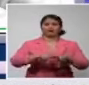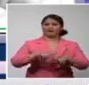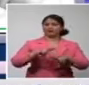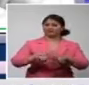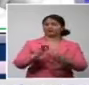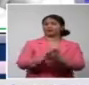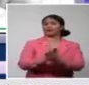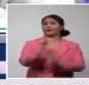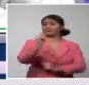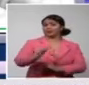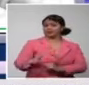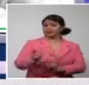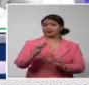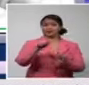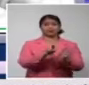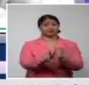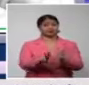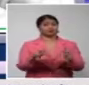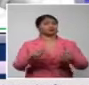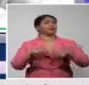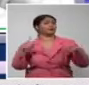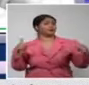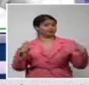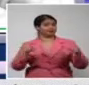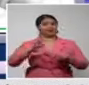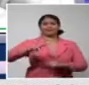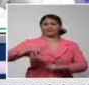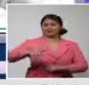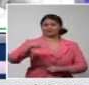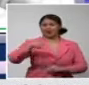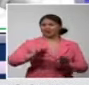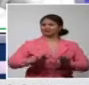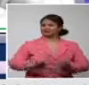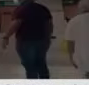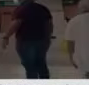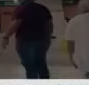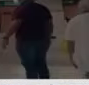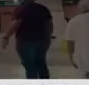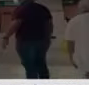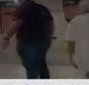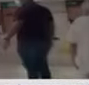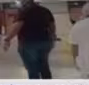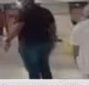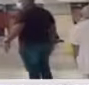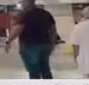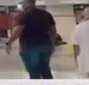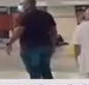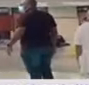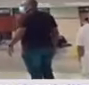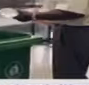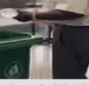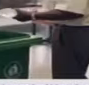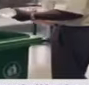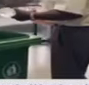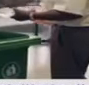virus SARS-CoV-2, y Pinar del Río. Usted acompáñenos tras la pausa.